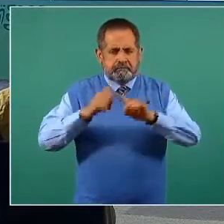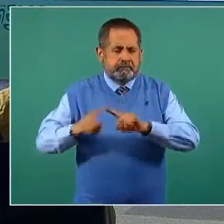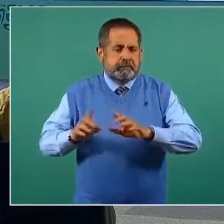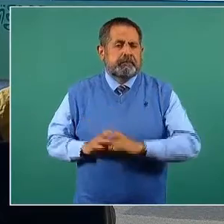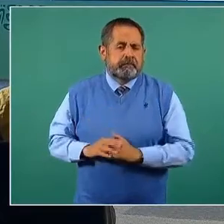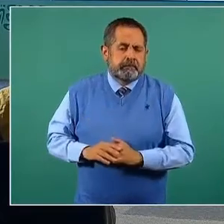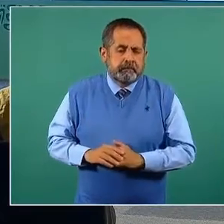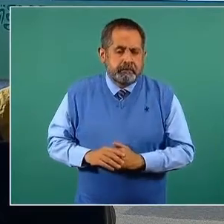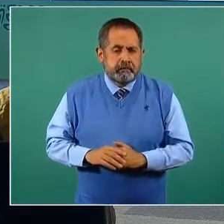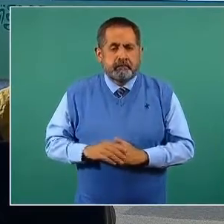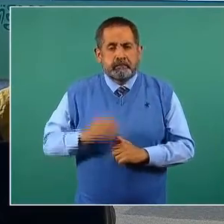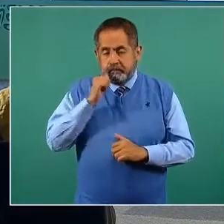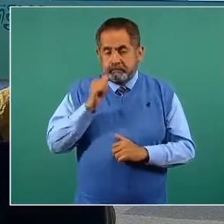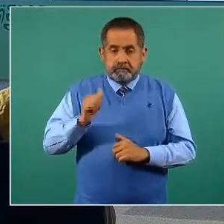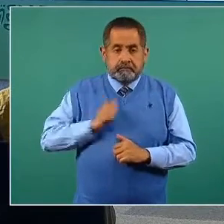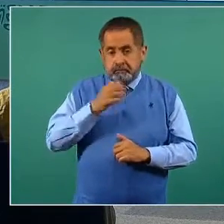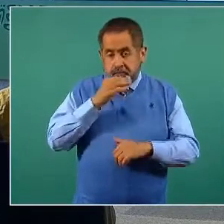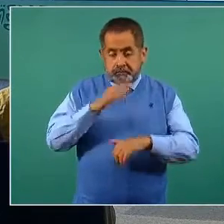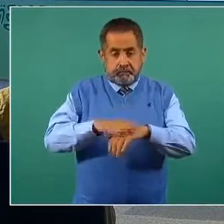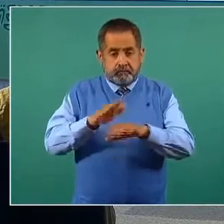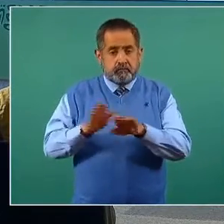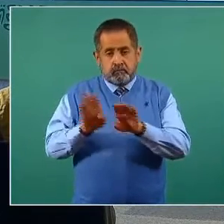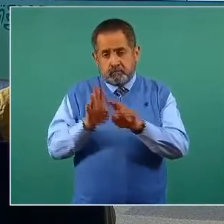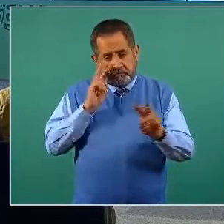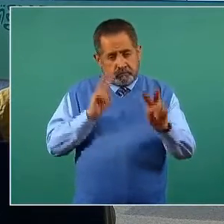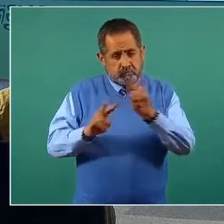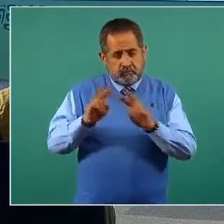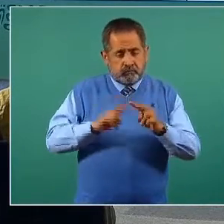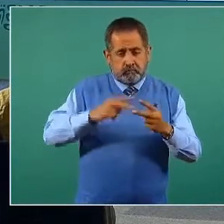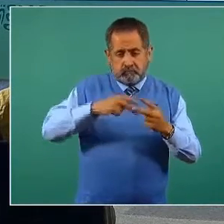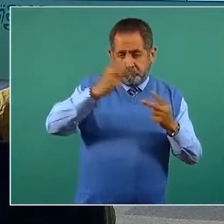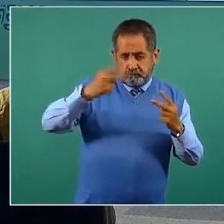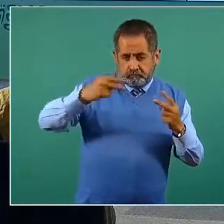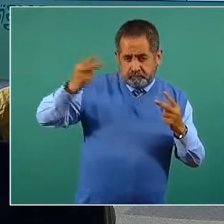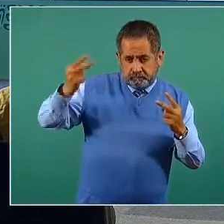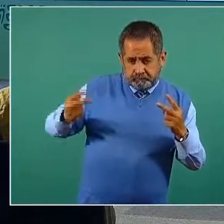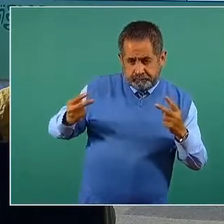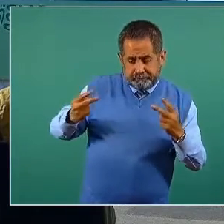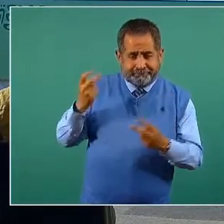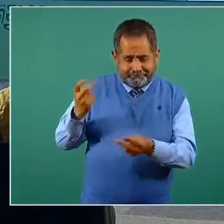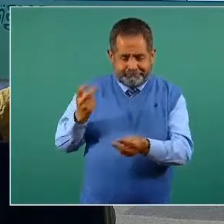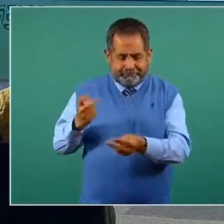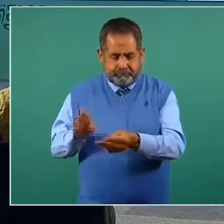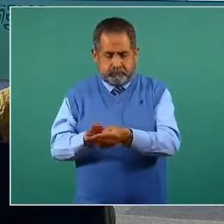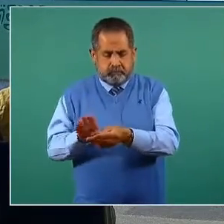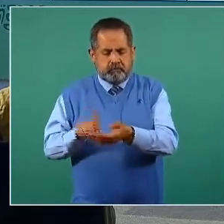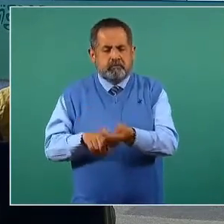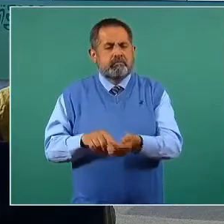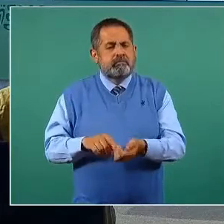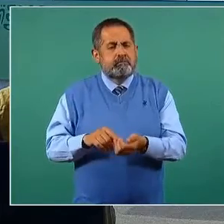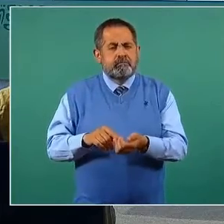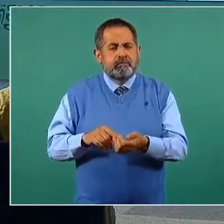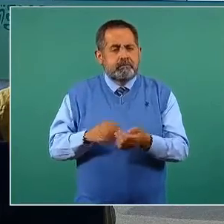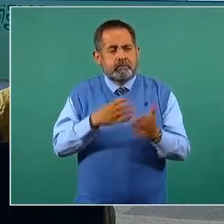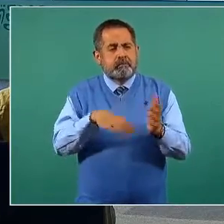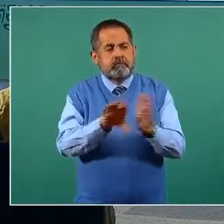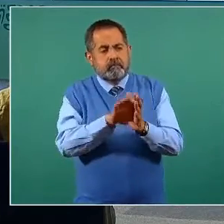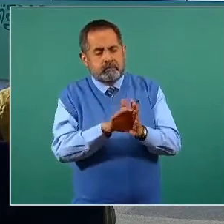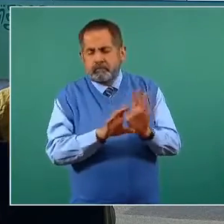federativas. Y siempre aprovechamos para recordar que cuando vemos esta gráfica no solamente estamos viendo camas. De hecho, más